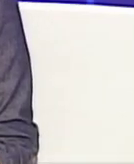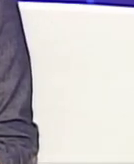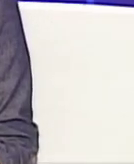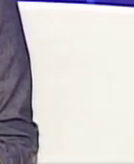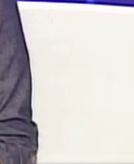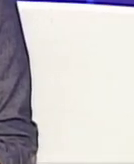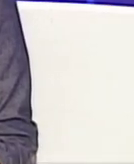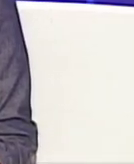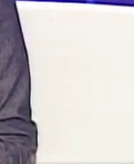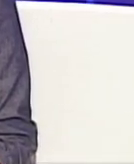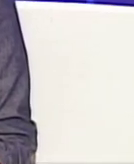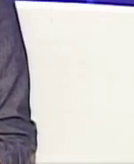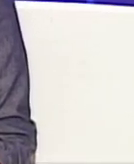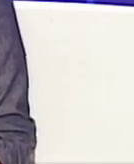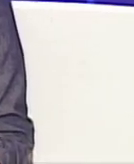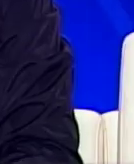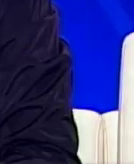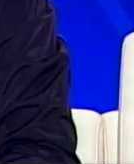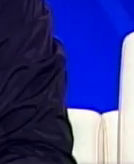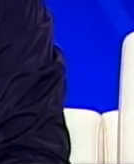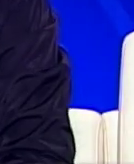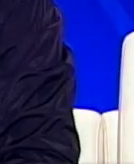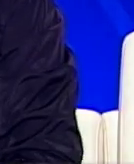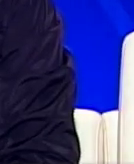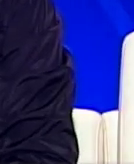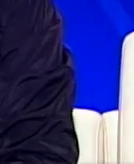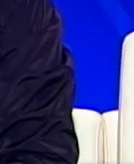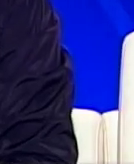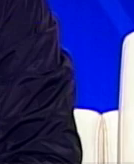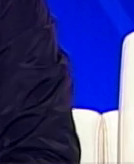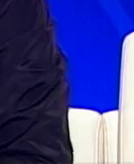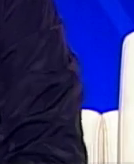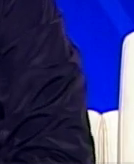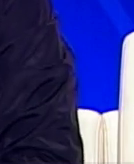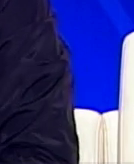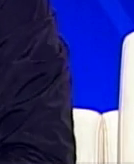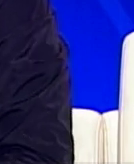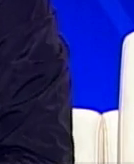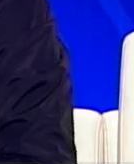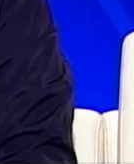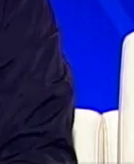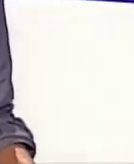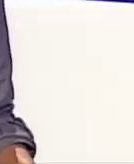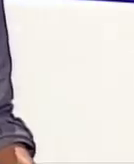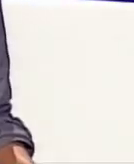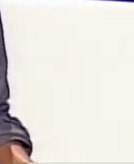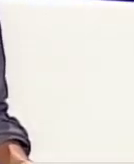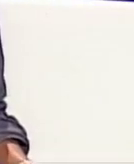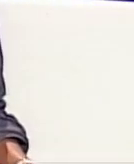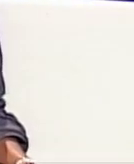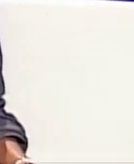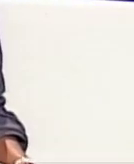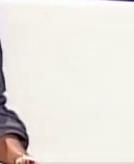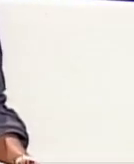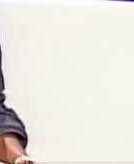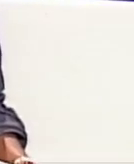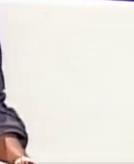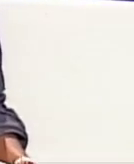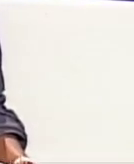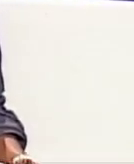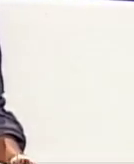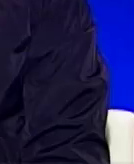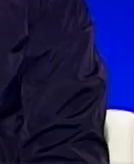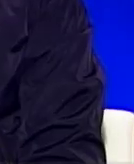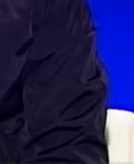Entrevista Venevisión. Hoy recibimos como invitado, tal como lo anunciamos, a Carlos Ocariz, el candidato de la Mesa de la Unidad Democrática a la Gobernación del Estado